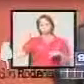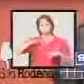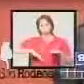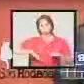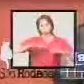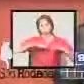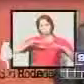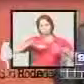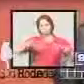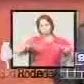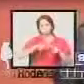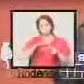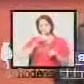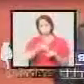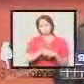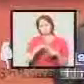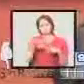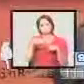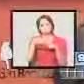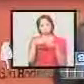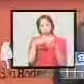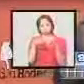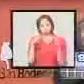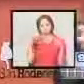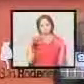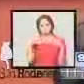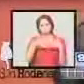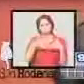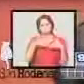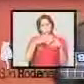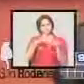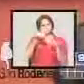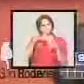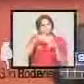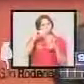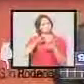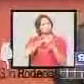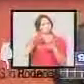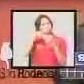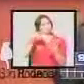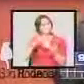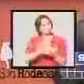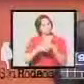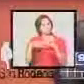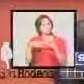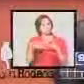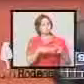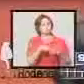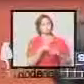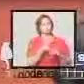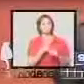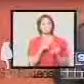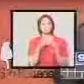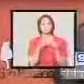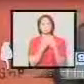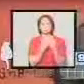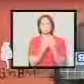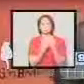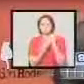en ese segmento, ¿verdad?, en micro, pequeña y mediana empresa, para lo cual tenemos programas especiales, tenemos un grupo